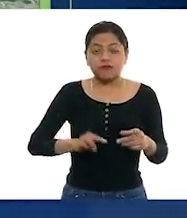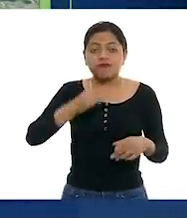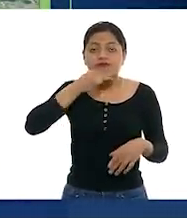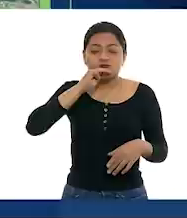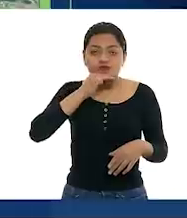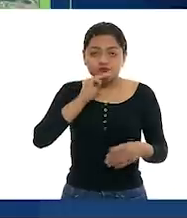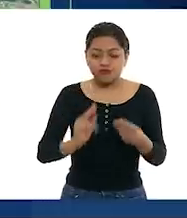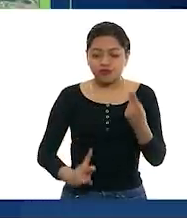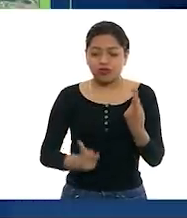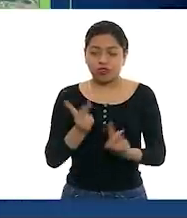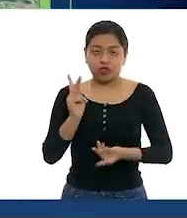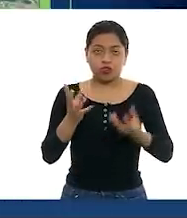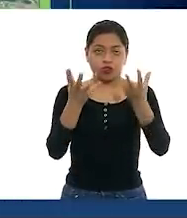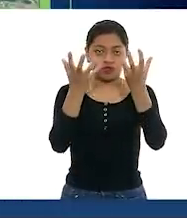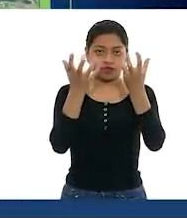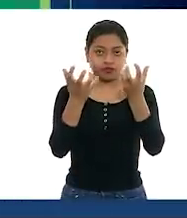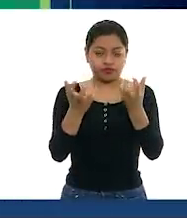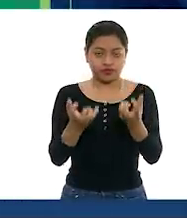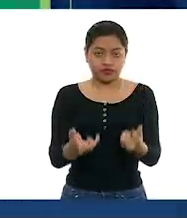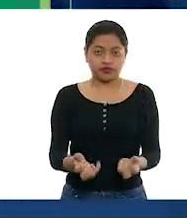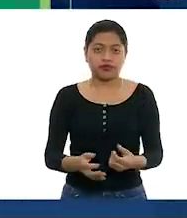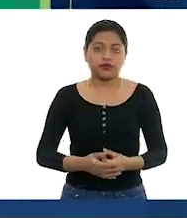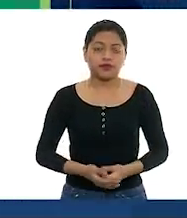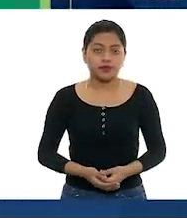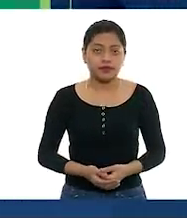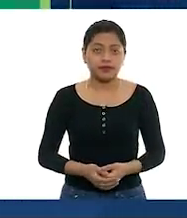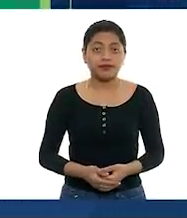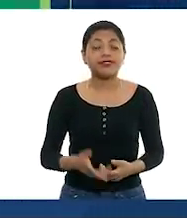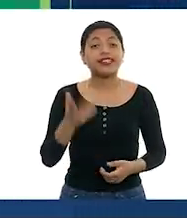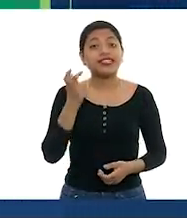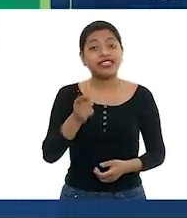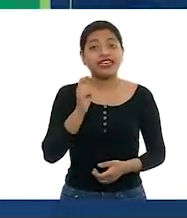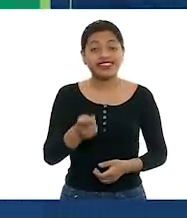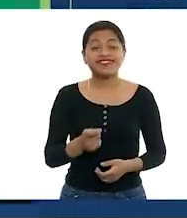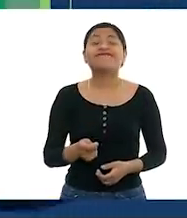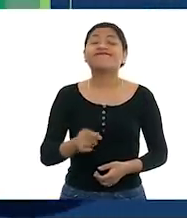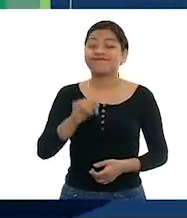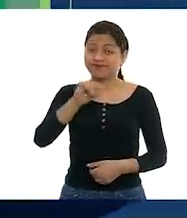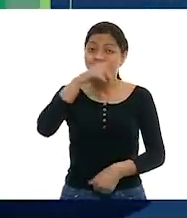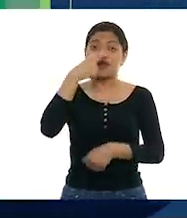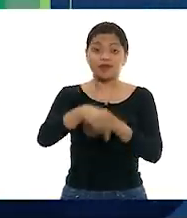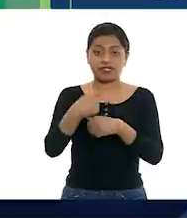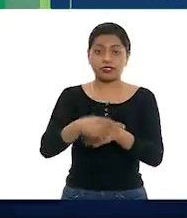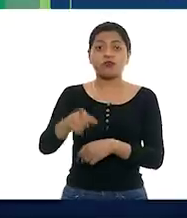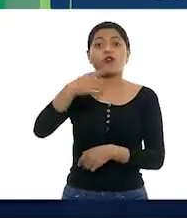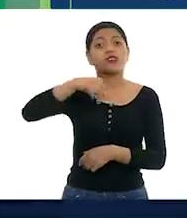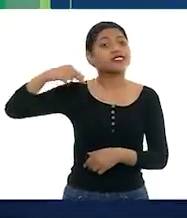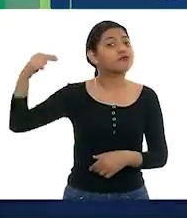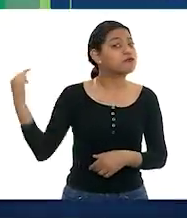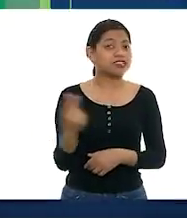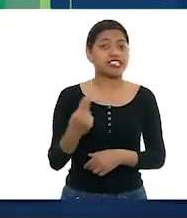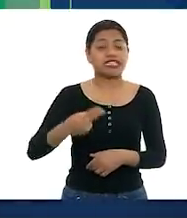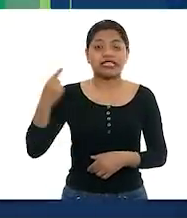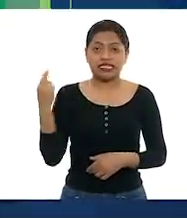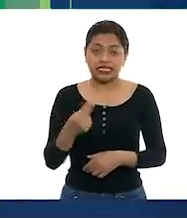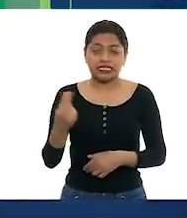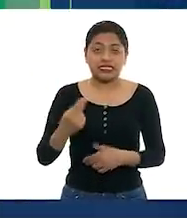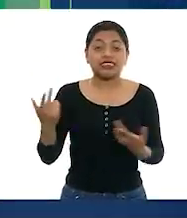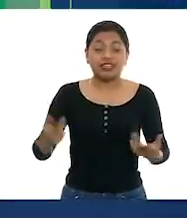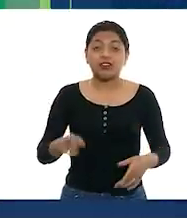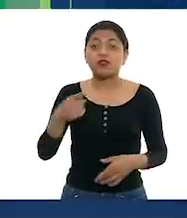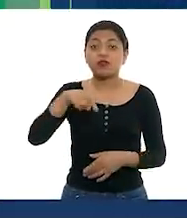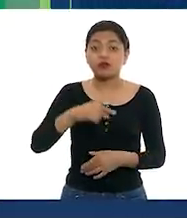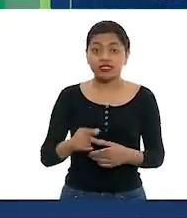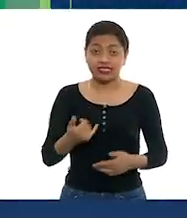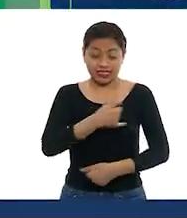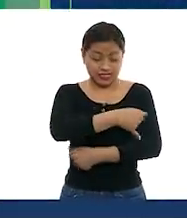la mayor parte de la superficie cultivada. Esto nos pone en un enorme riesgo. Es urgente modificar la manera en la que utilizamos